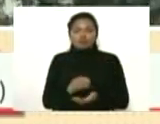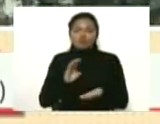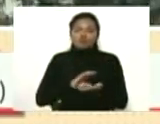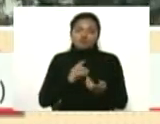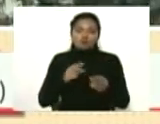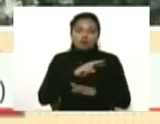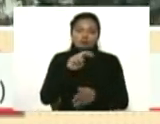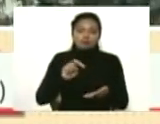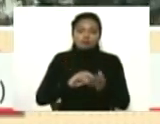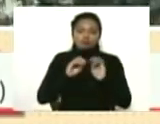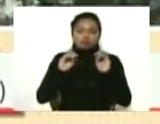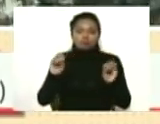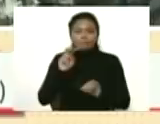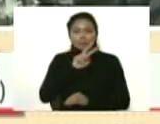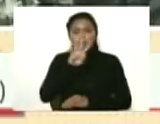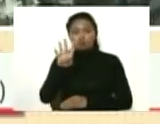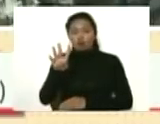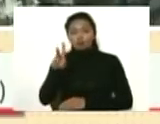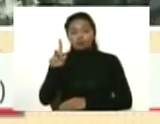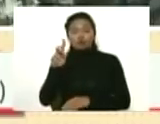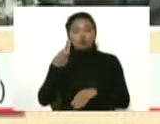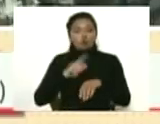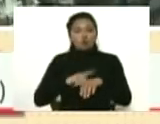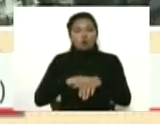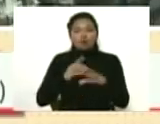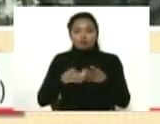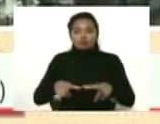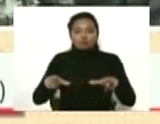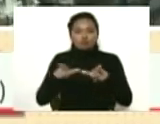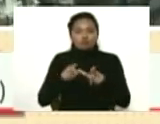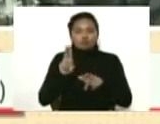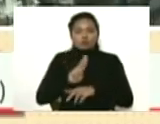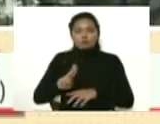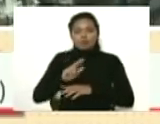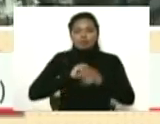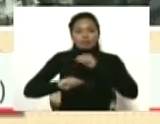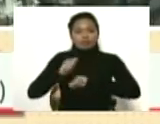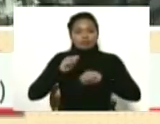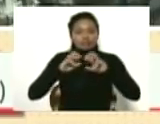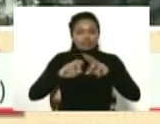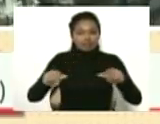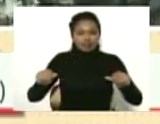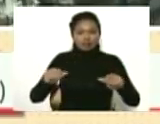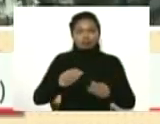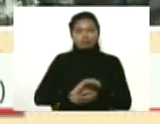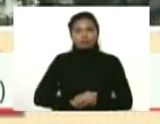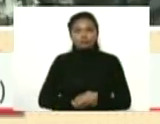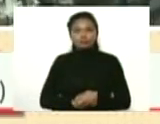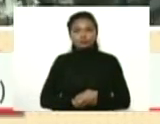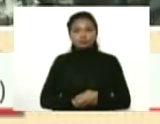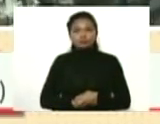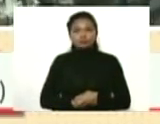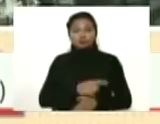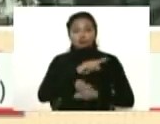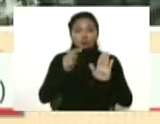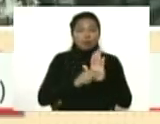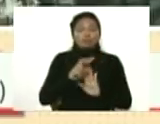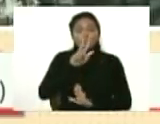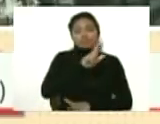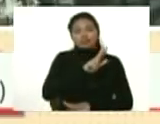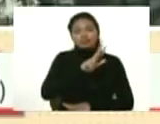nacional convocada en 24 horas de todas las unidades populares de defensa integral, de los